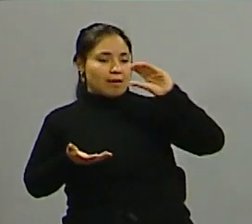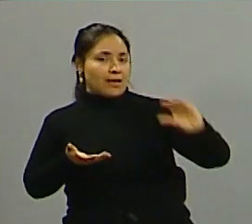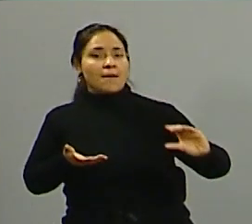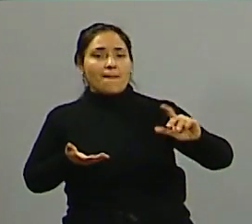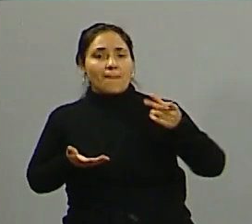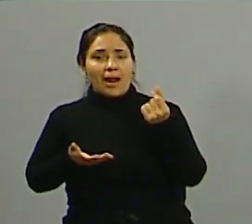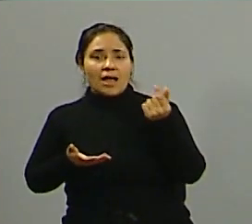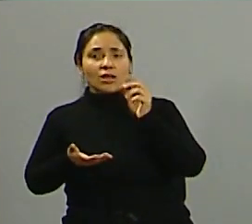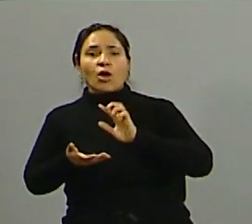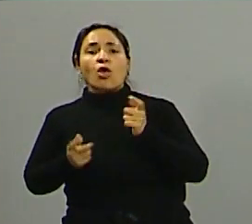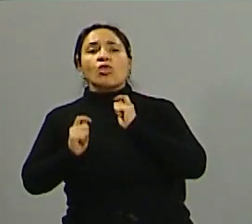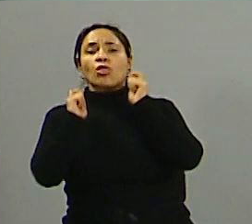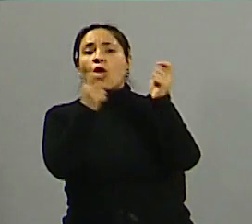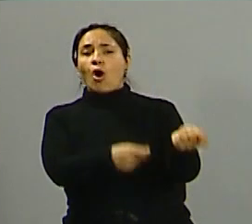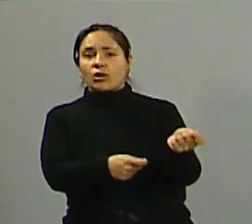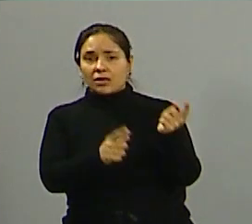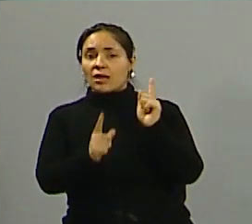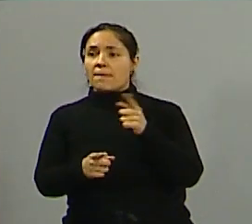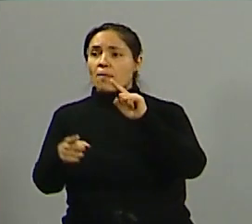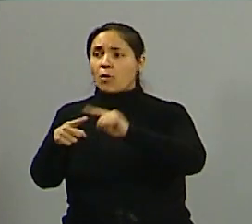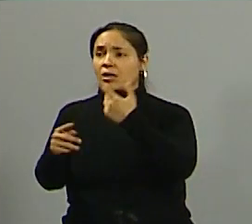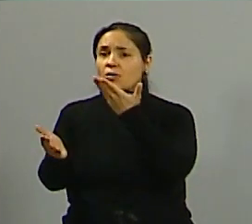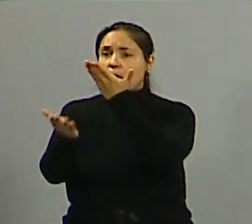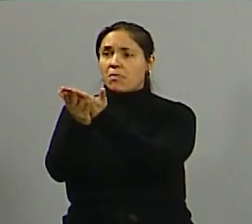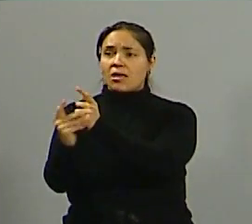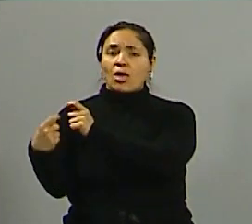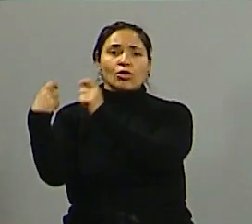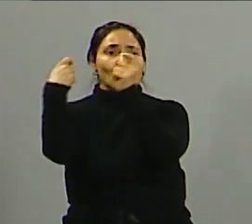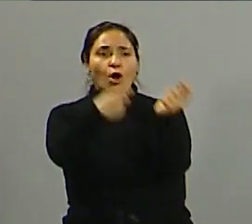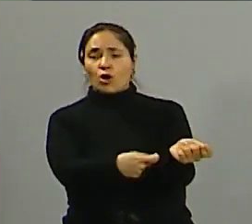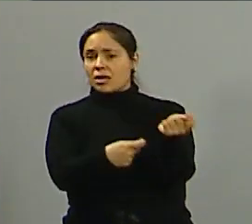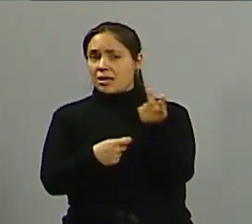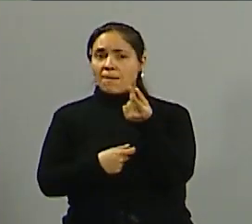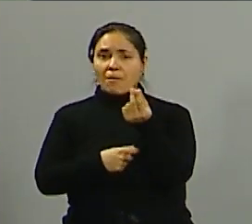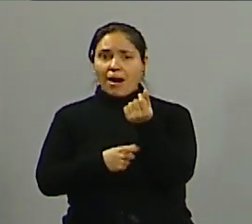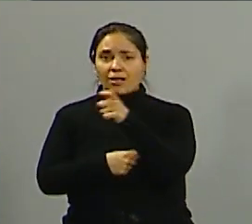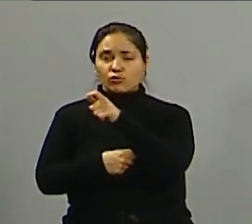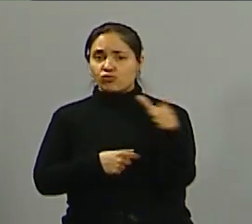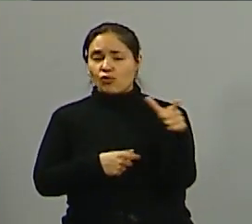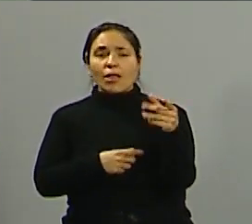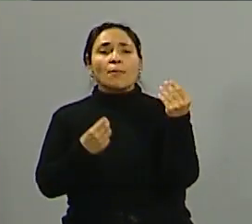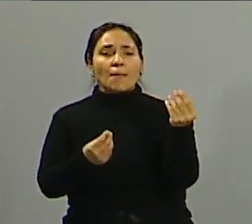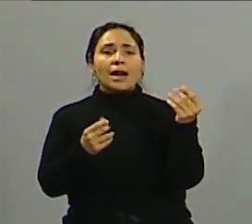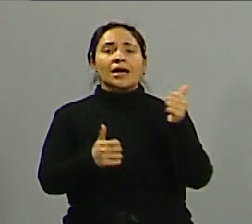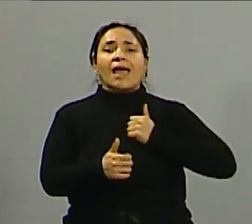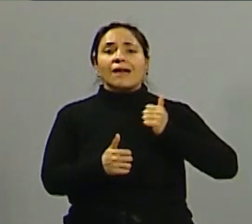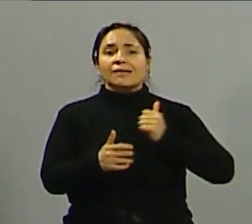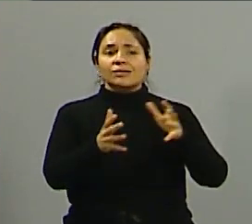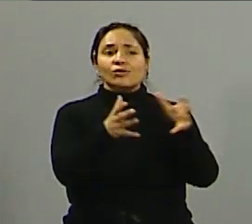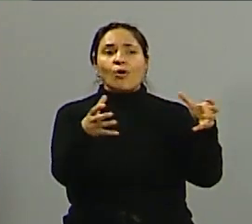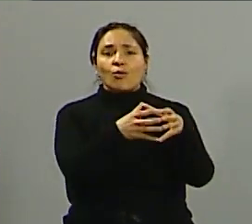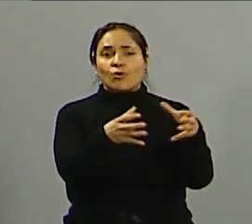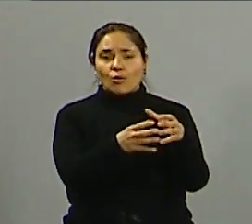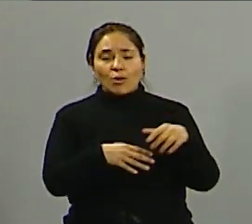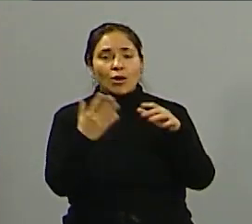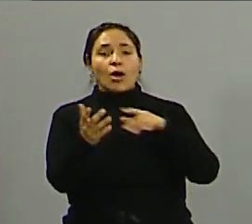donen parte de su salario para la formación del ejército. Bueno, creo que esos mensajes caen muy bien también en la